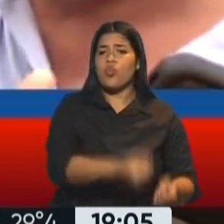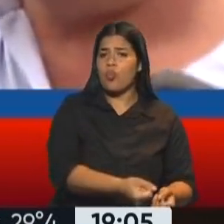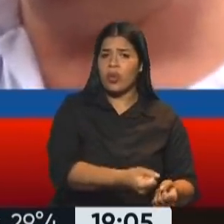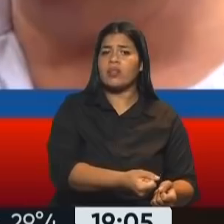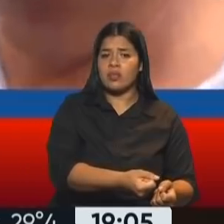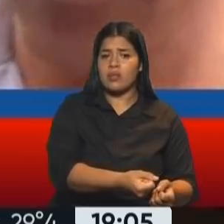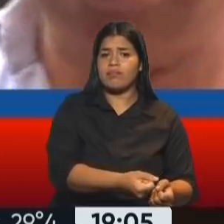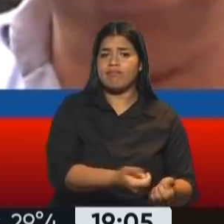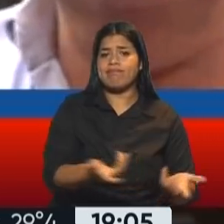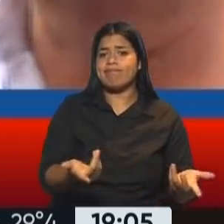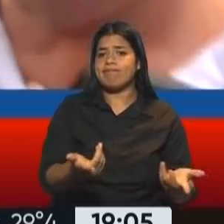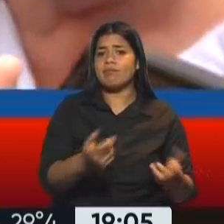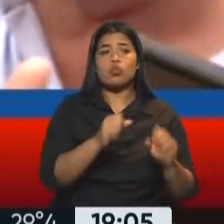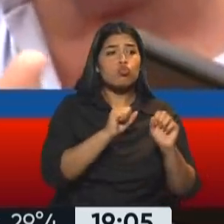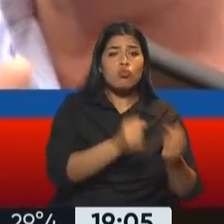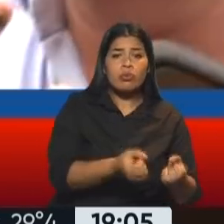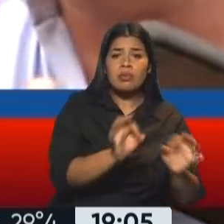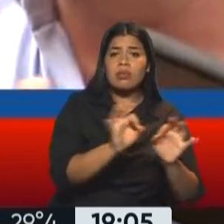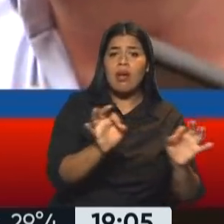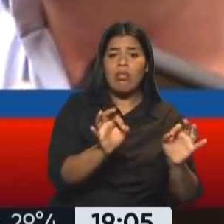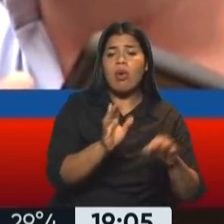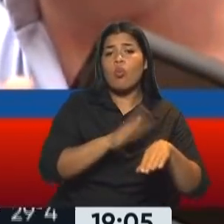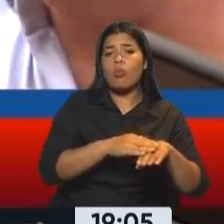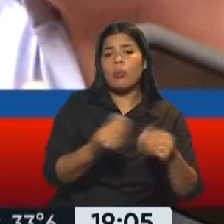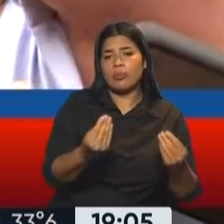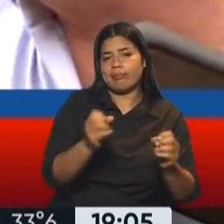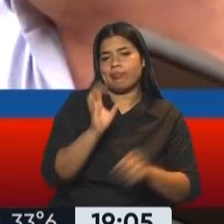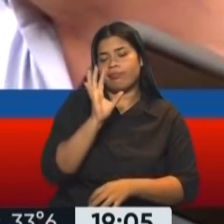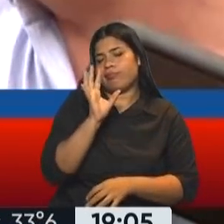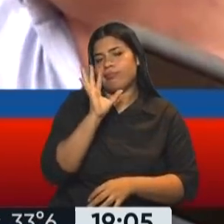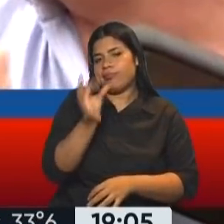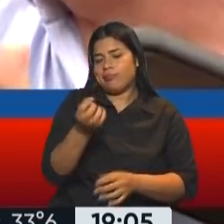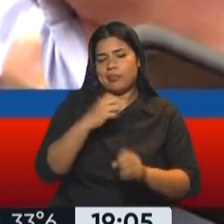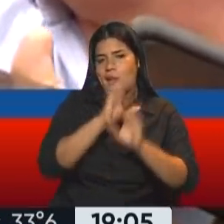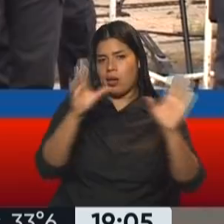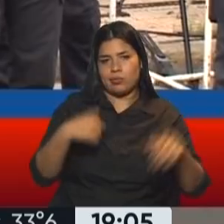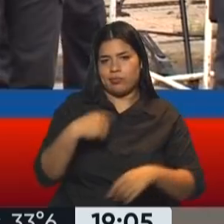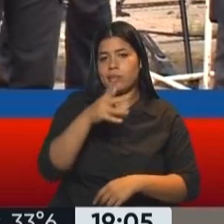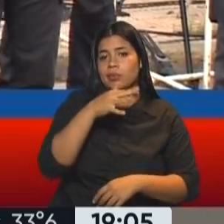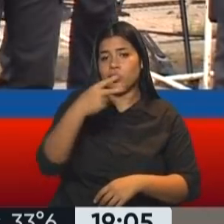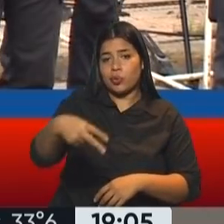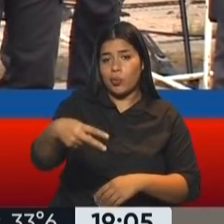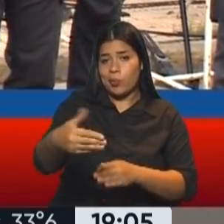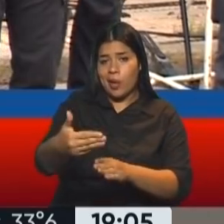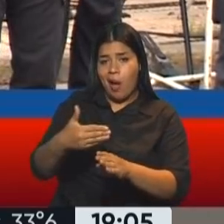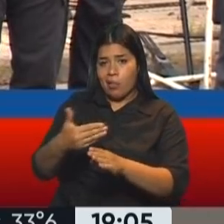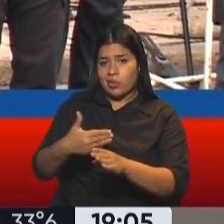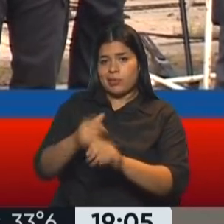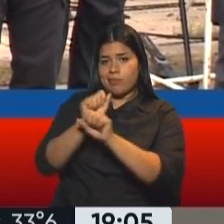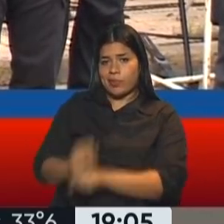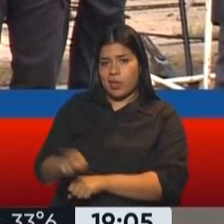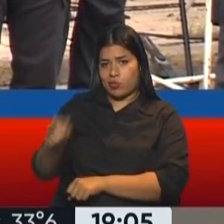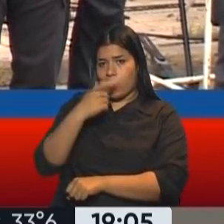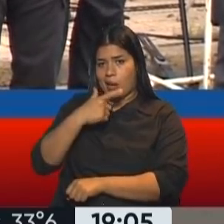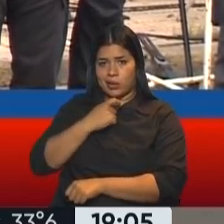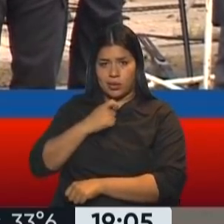y que no la suspendía porque es claro que él lo quiere procesar antes del 14 de noviembre, así que no iba a responder preguntas para no demorarlo al